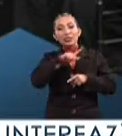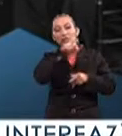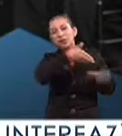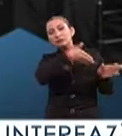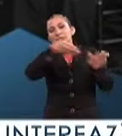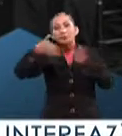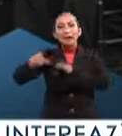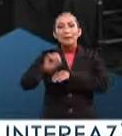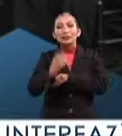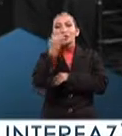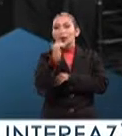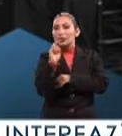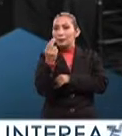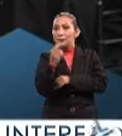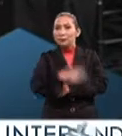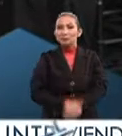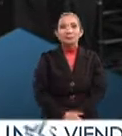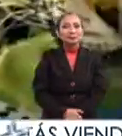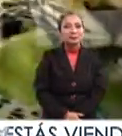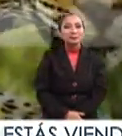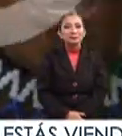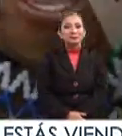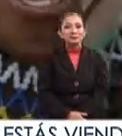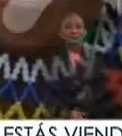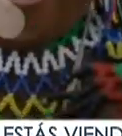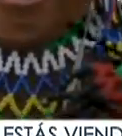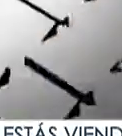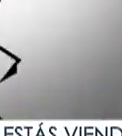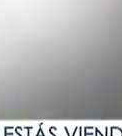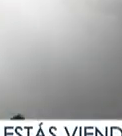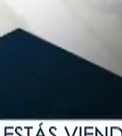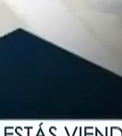más tarde, el 29 de noviembre.